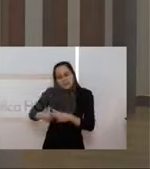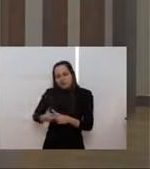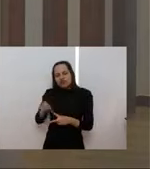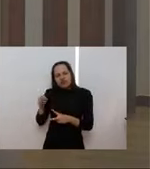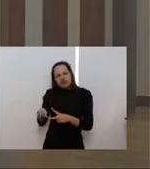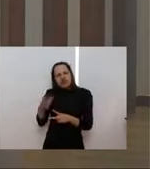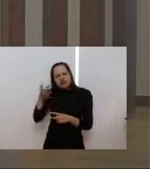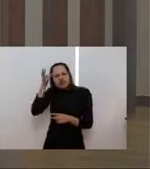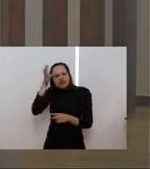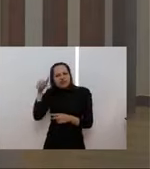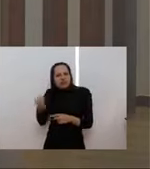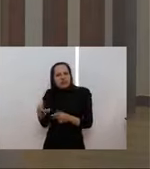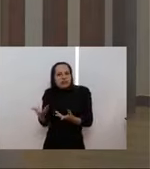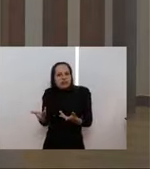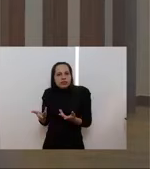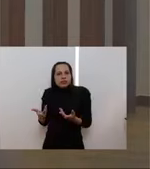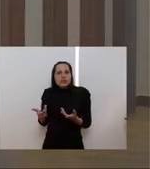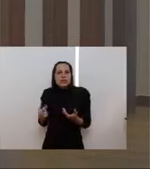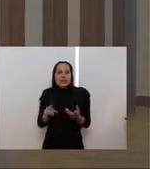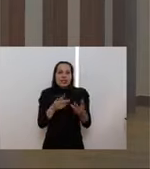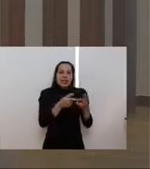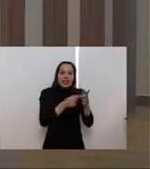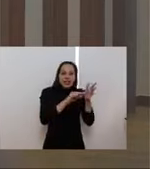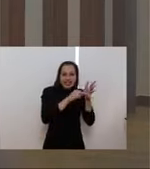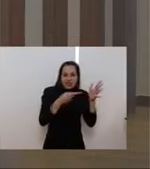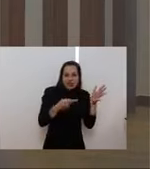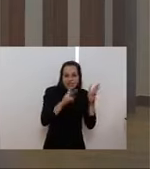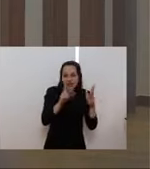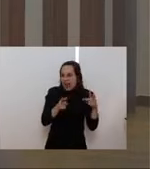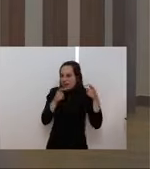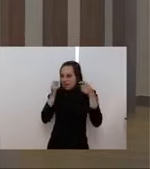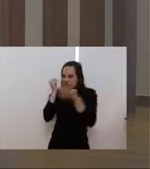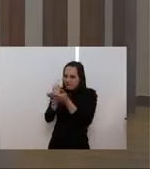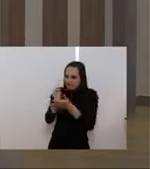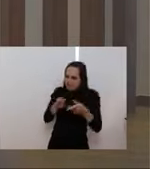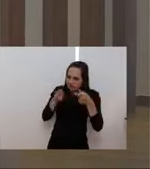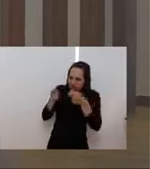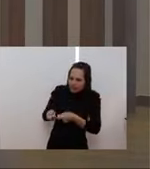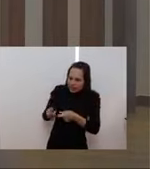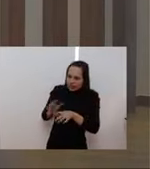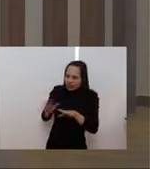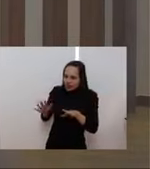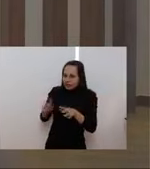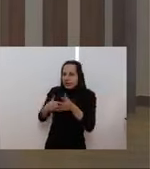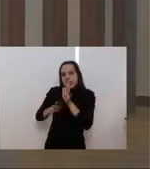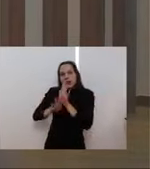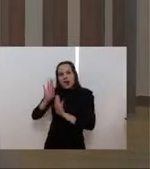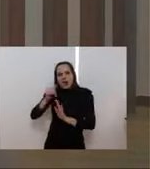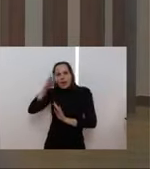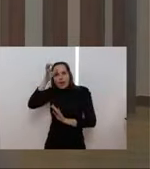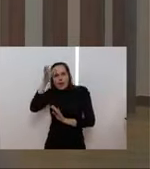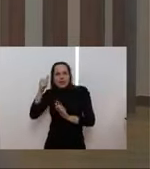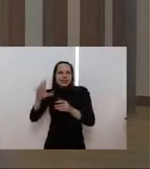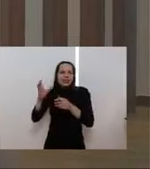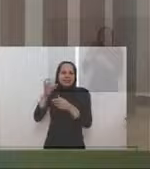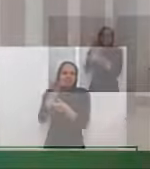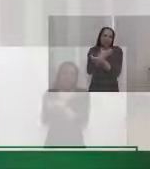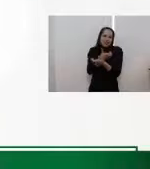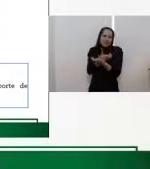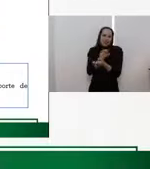también las tics han venido imponiendo tanto en la formación de salud como en el desarrollo del conocimiento científico y